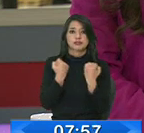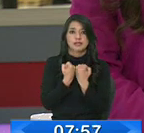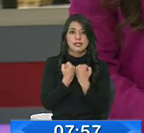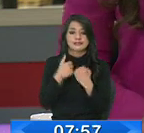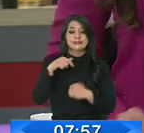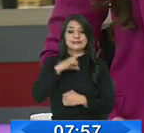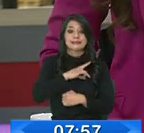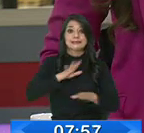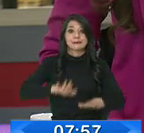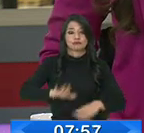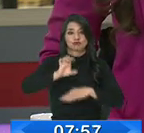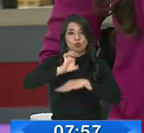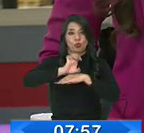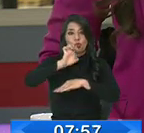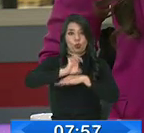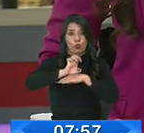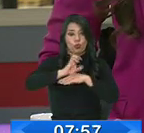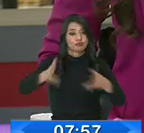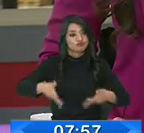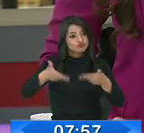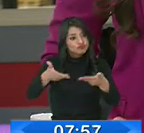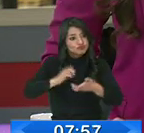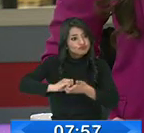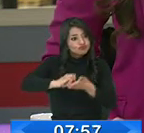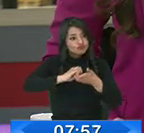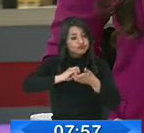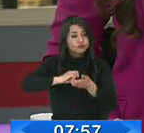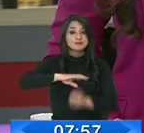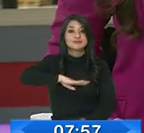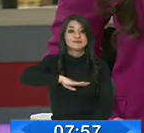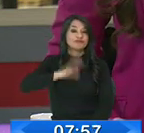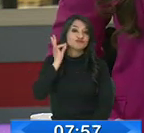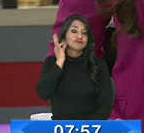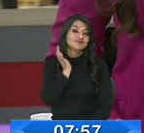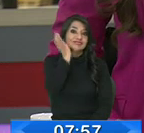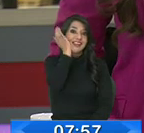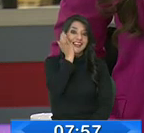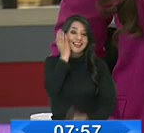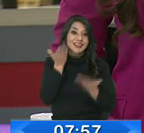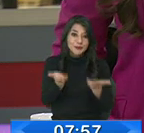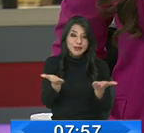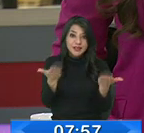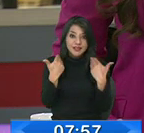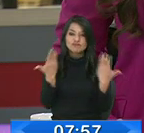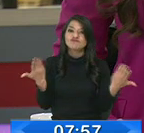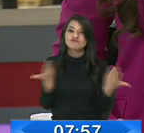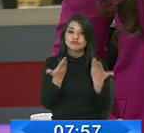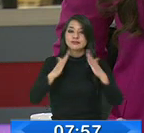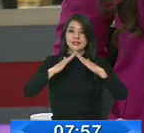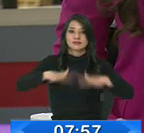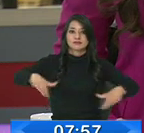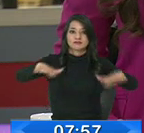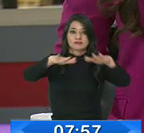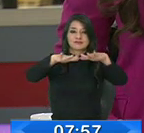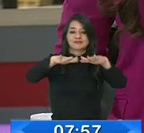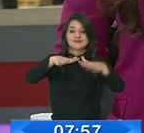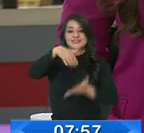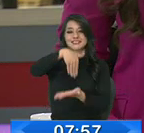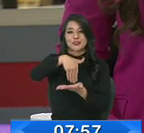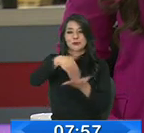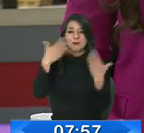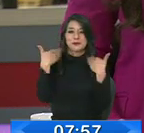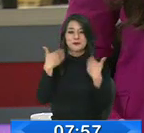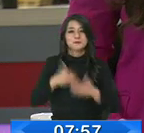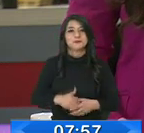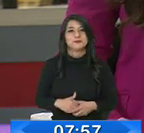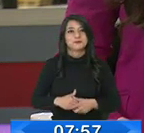Ecuador. Este evento solidario al que estuvo invitada la alcaldesa Cynthia Viteri se realizó en el Palacio de Cristal en el centro de Guayaquil.